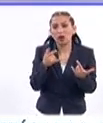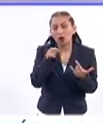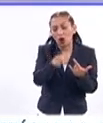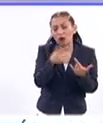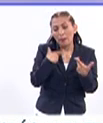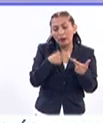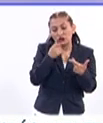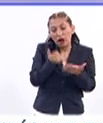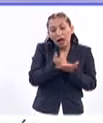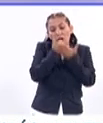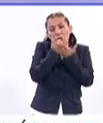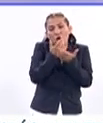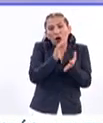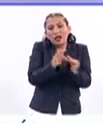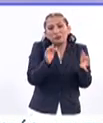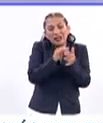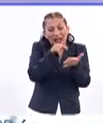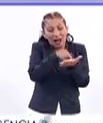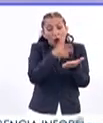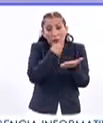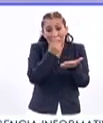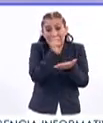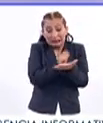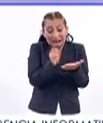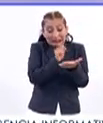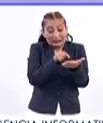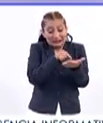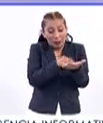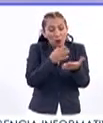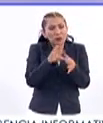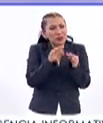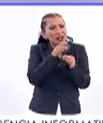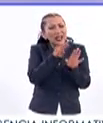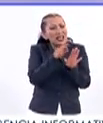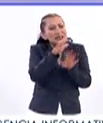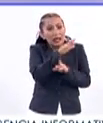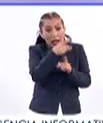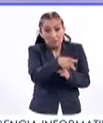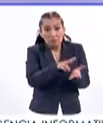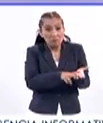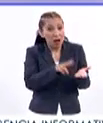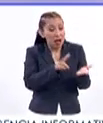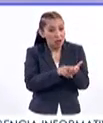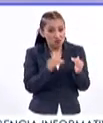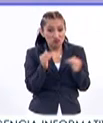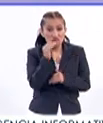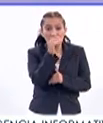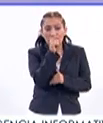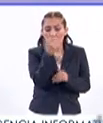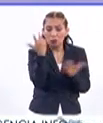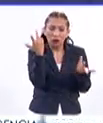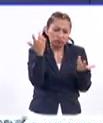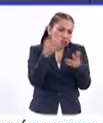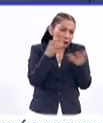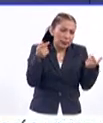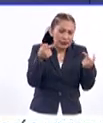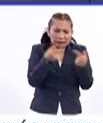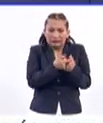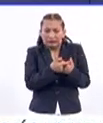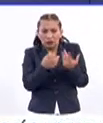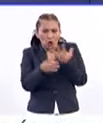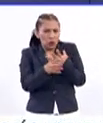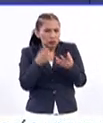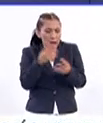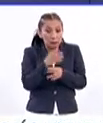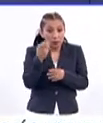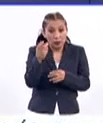de una persona, de un personaje que sí es valioso para el país, que tiene grandes contradicciones,